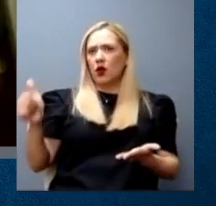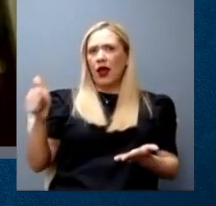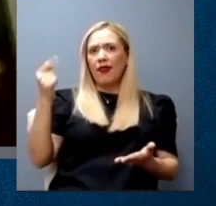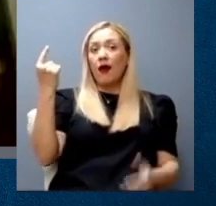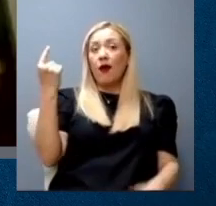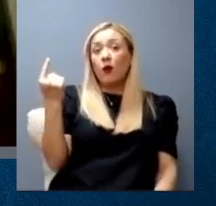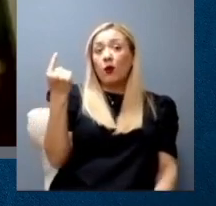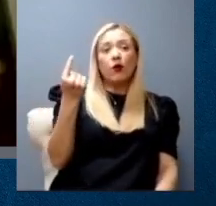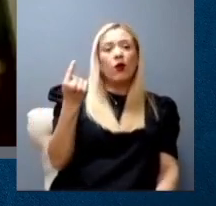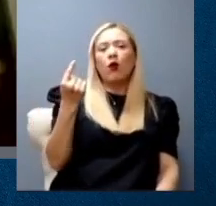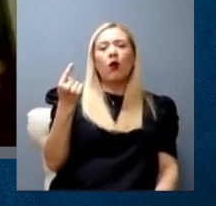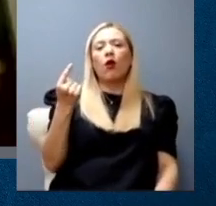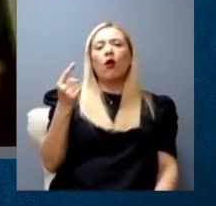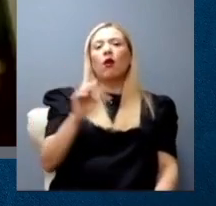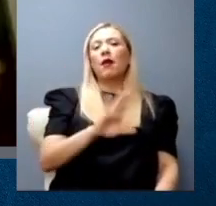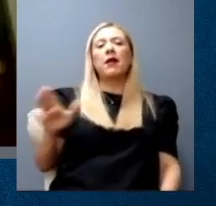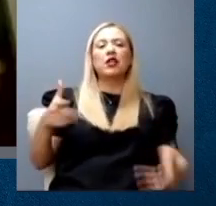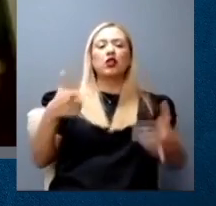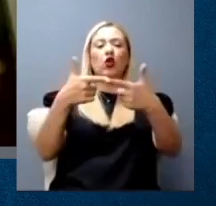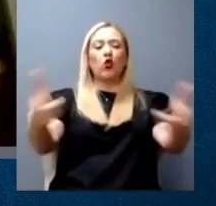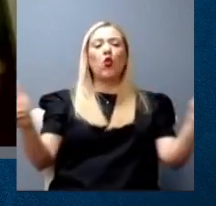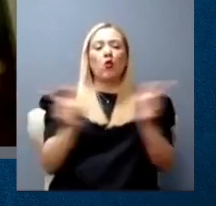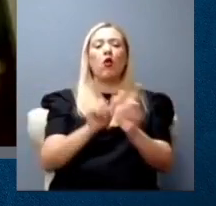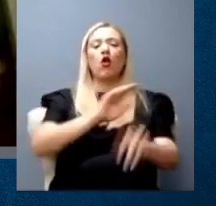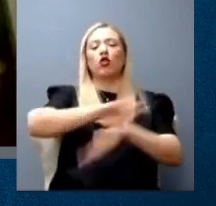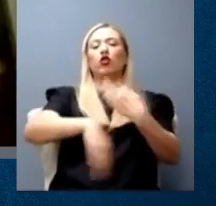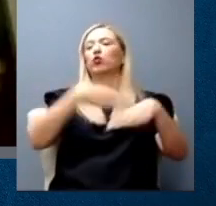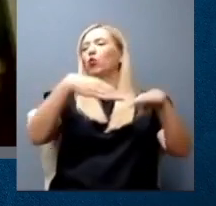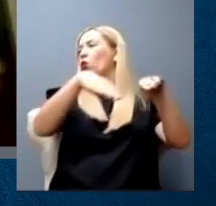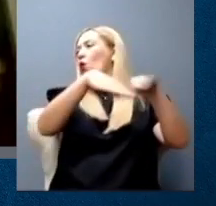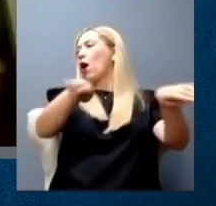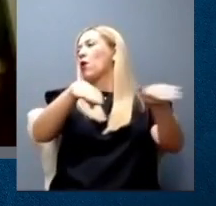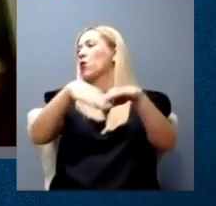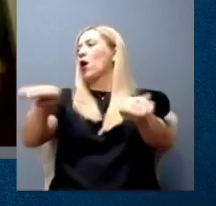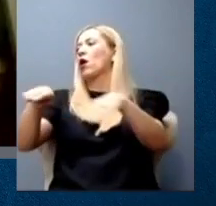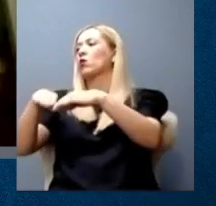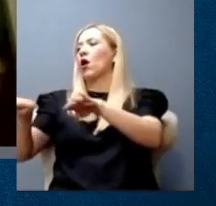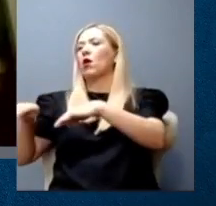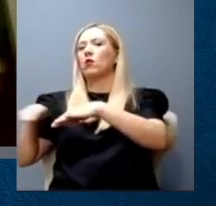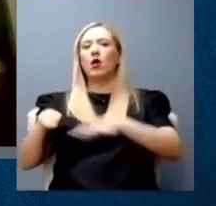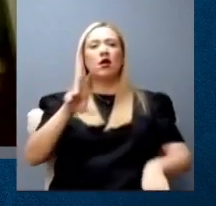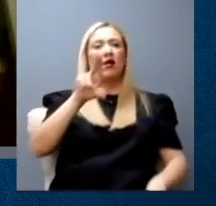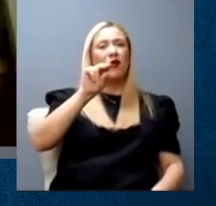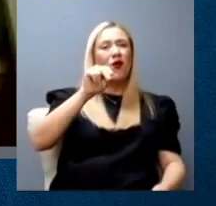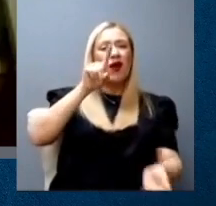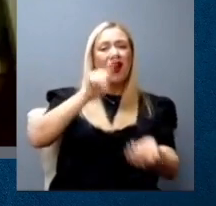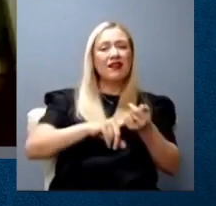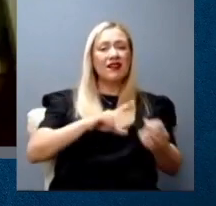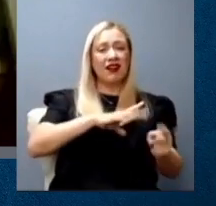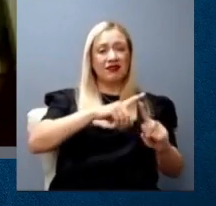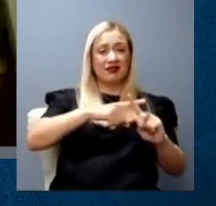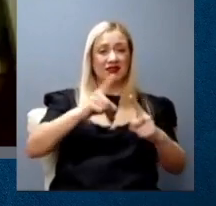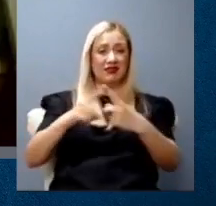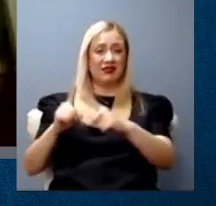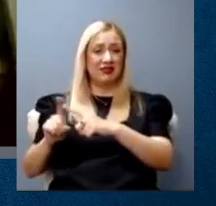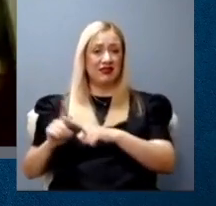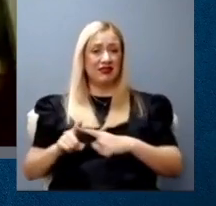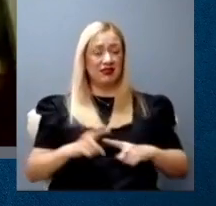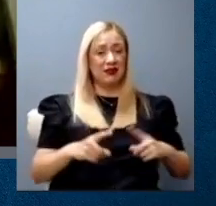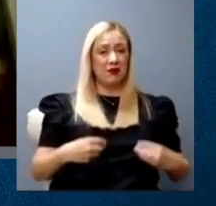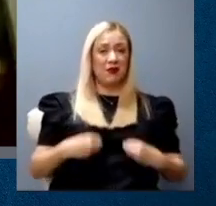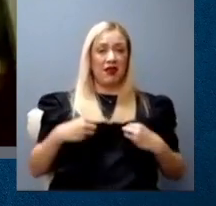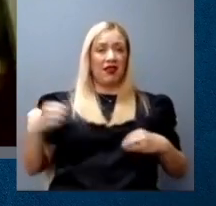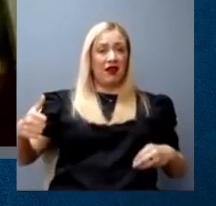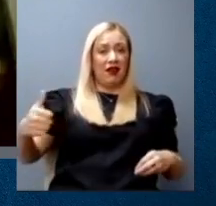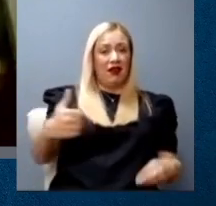como colectivos, como grupos de seres humanos, ¿no? Y la libertad religiosa prácticamente también en el